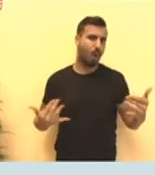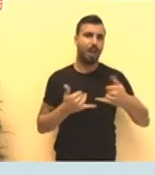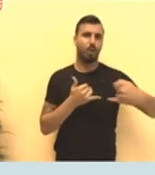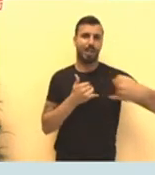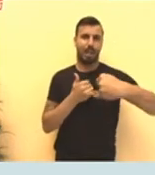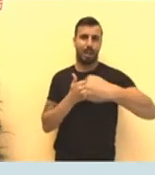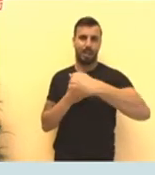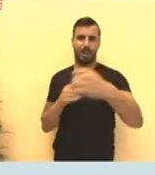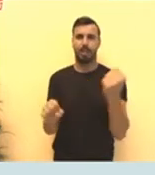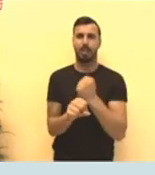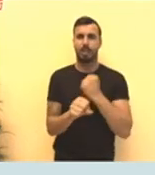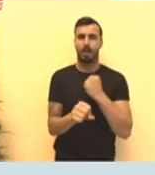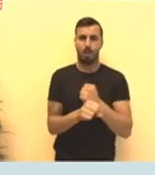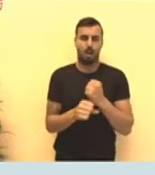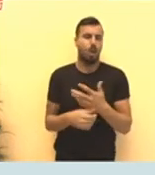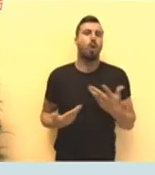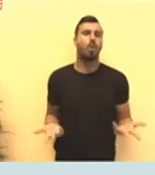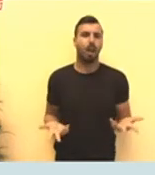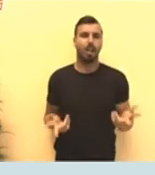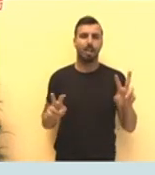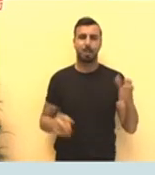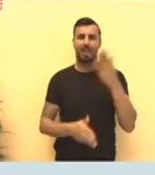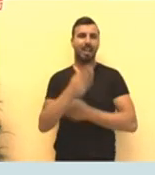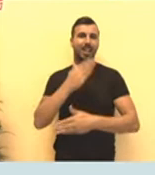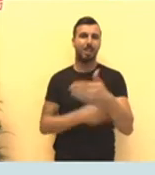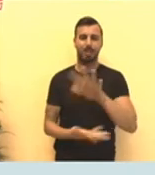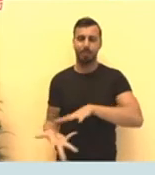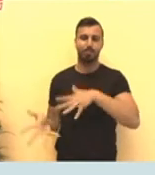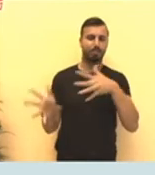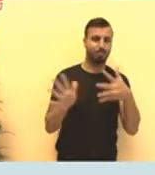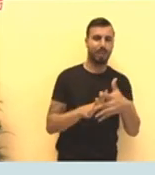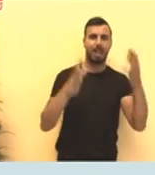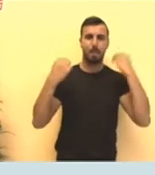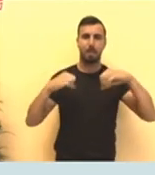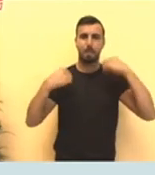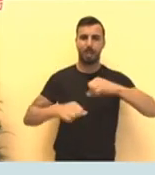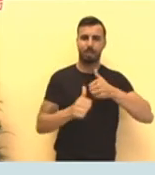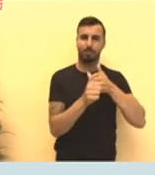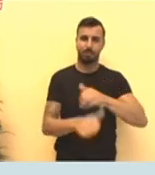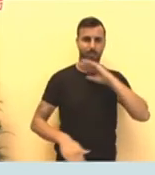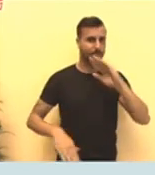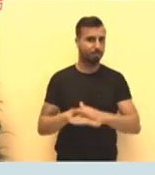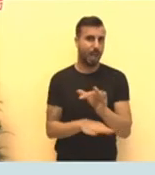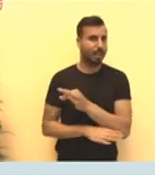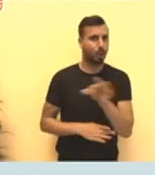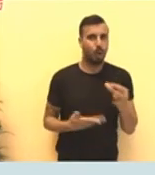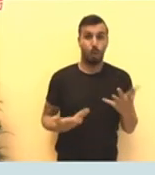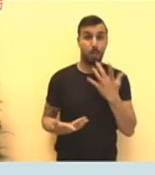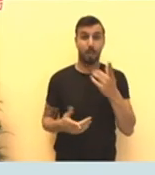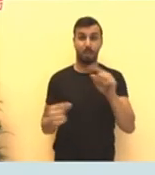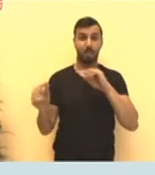que resituar la comprensión de la discapacidad y desarrollar prácticas adecuadas. Como afirmamos en el foro, no hay